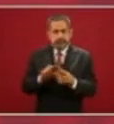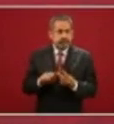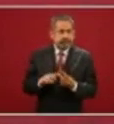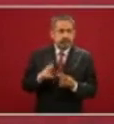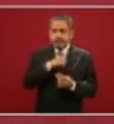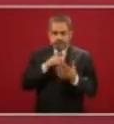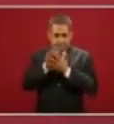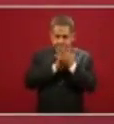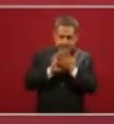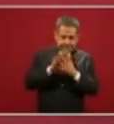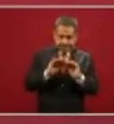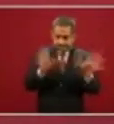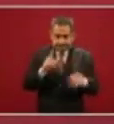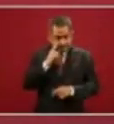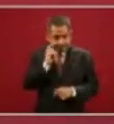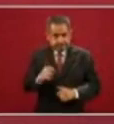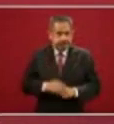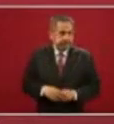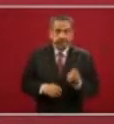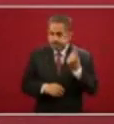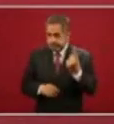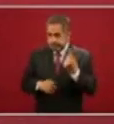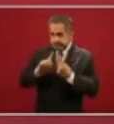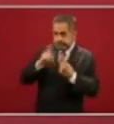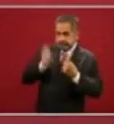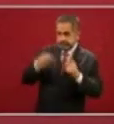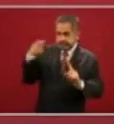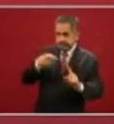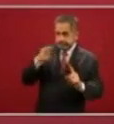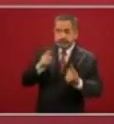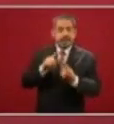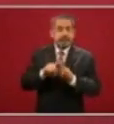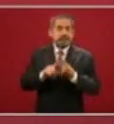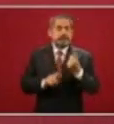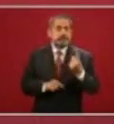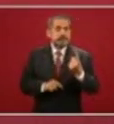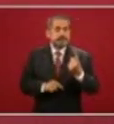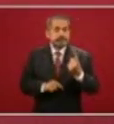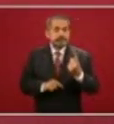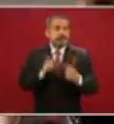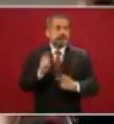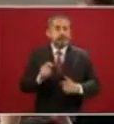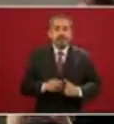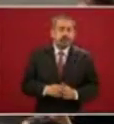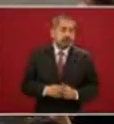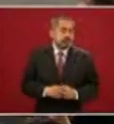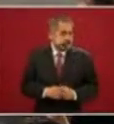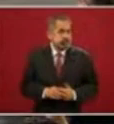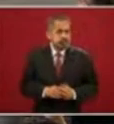contaminen uno hacia el otro. El primer elemento me parece que es una perspectiva